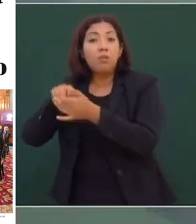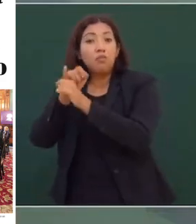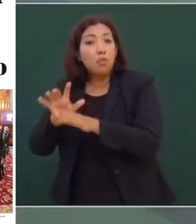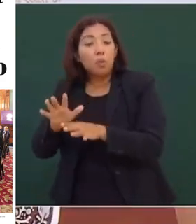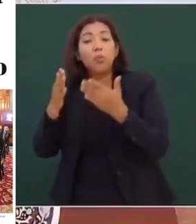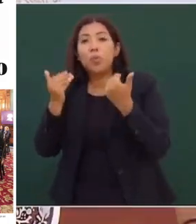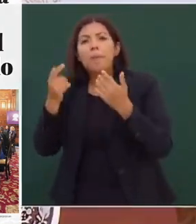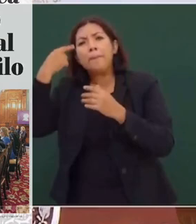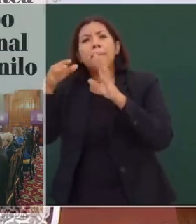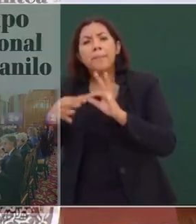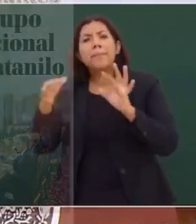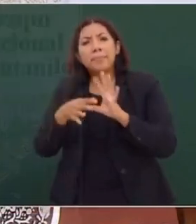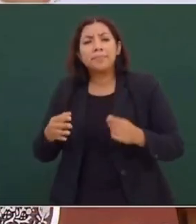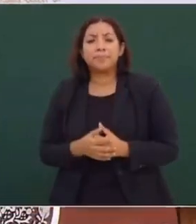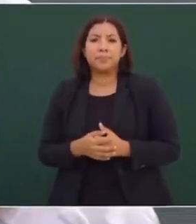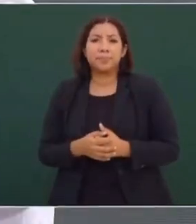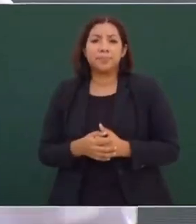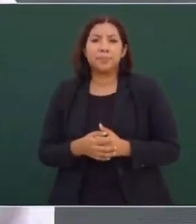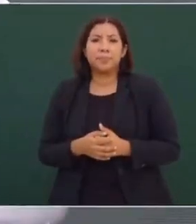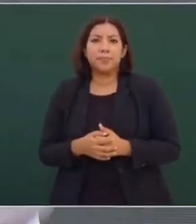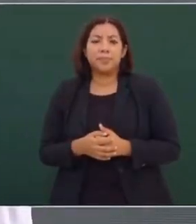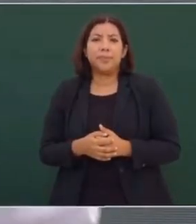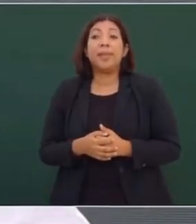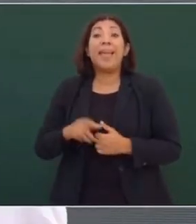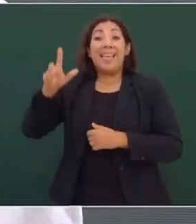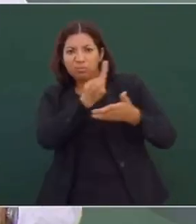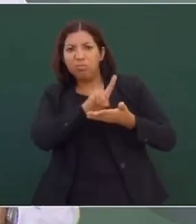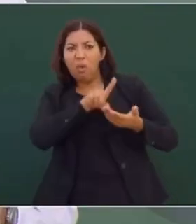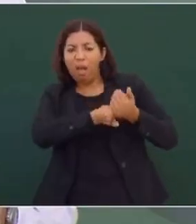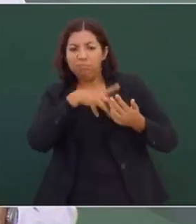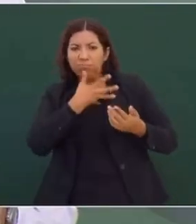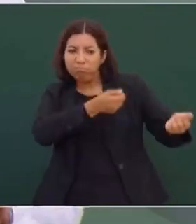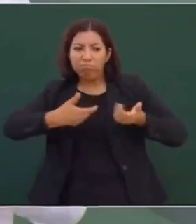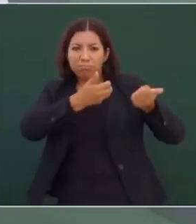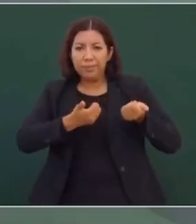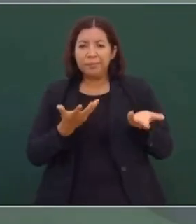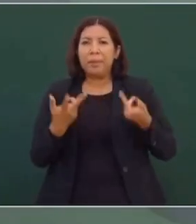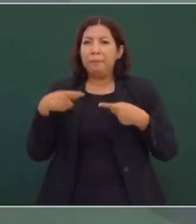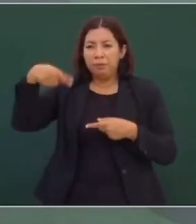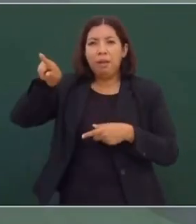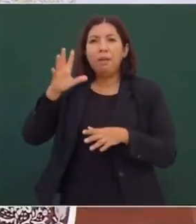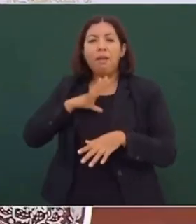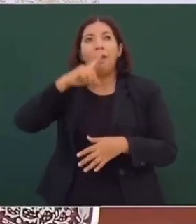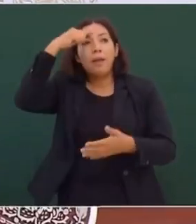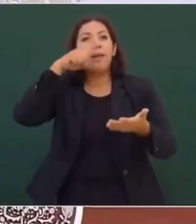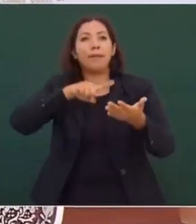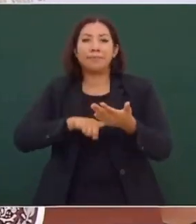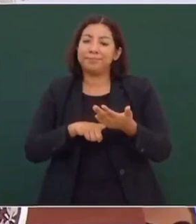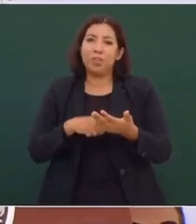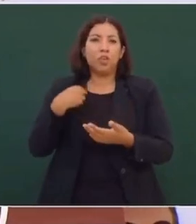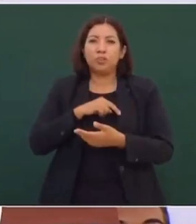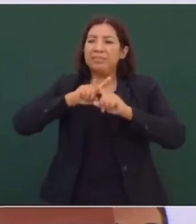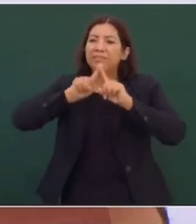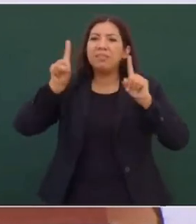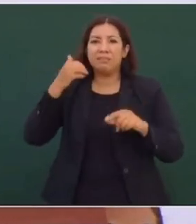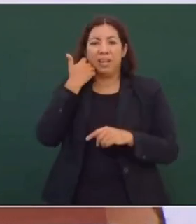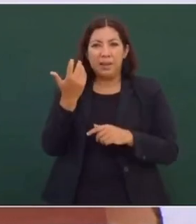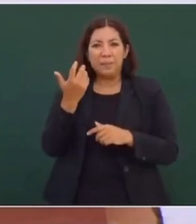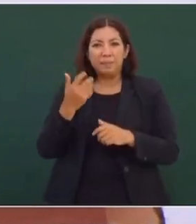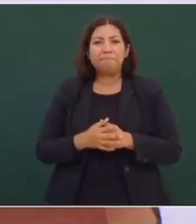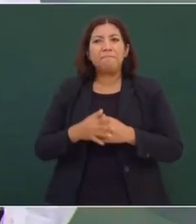a difundir en Estados Unidos que los migrantes son los que llevan la droga. Entonces estamos contrarrestando toda esa campaña